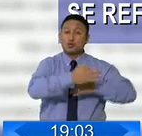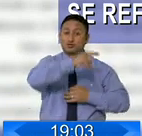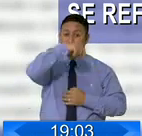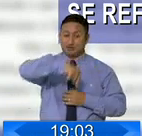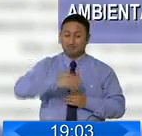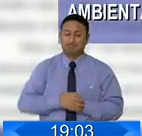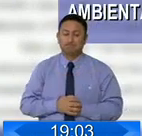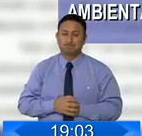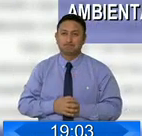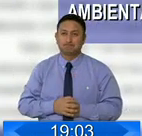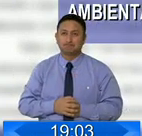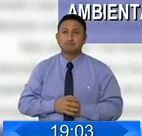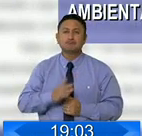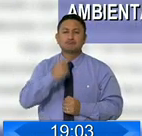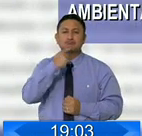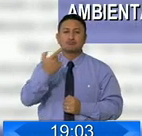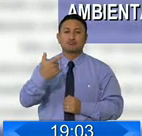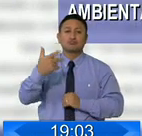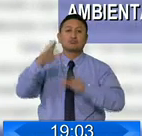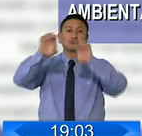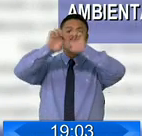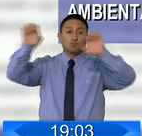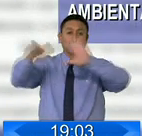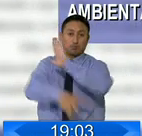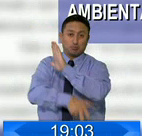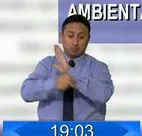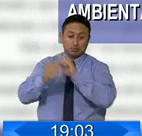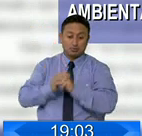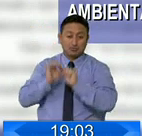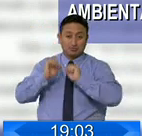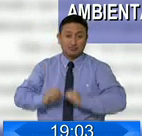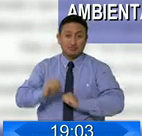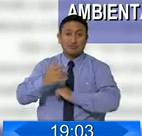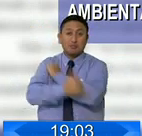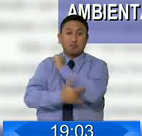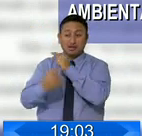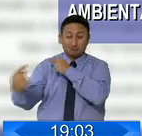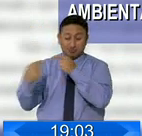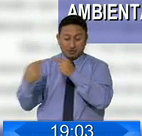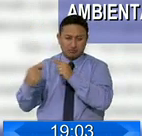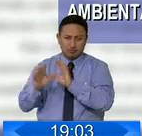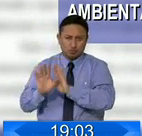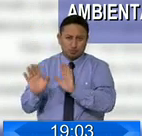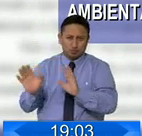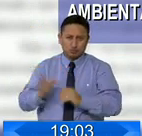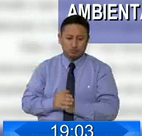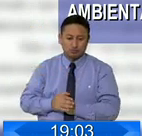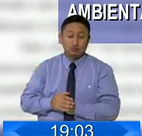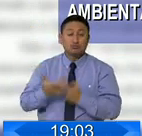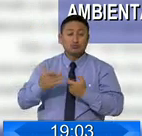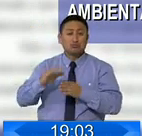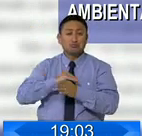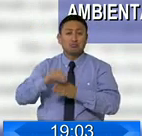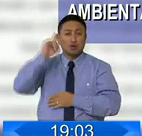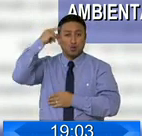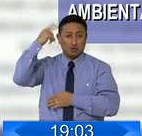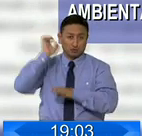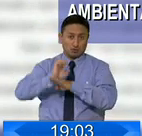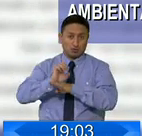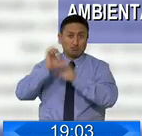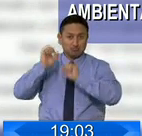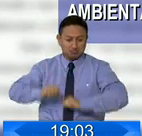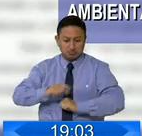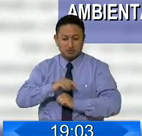este laudo. Dice que Chevron no se complace en mantener disputas con una nación soberana. La compañía invita al gobierno de Ecuador